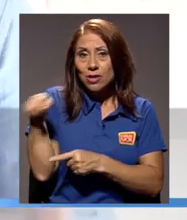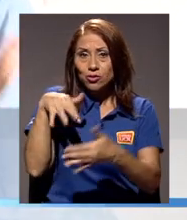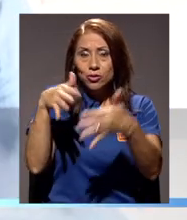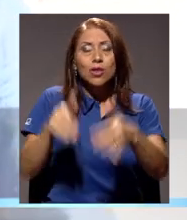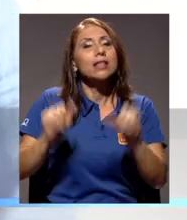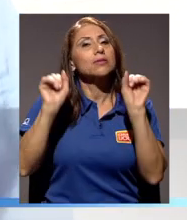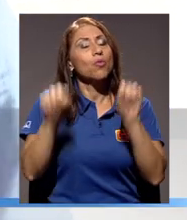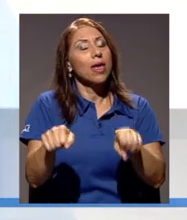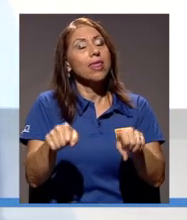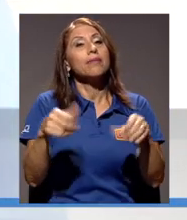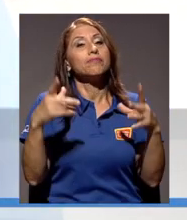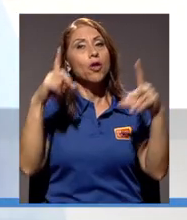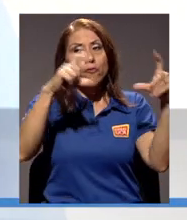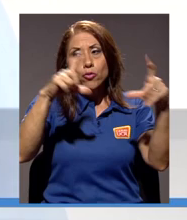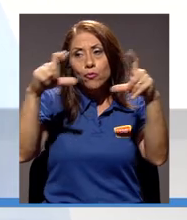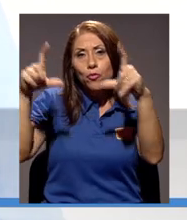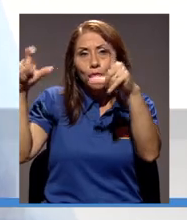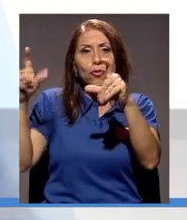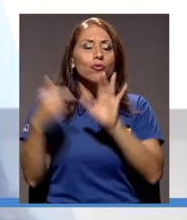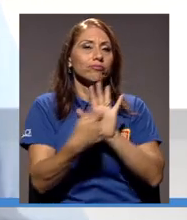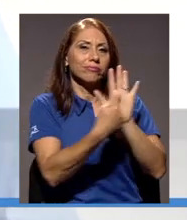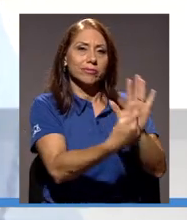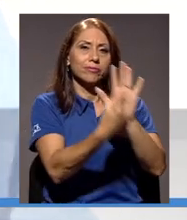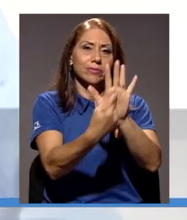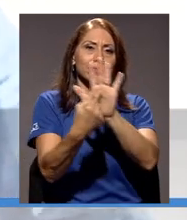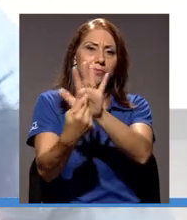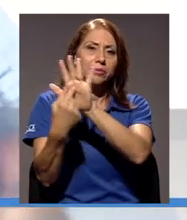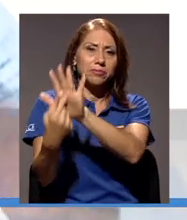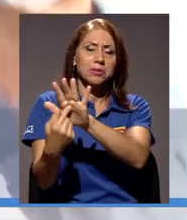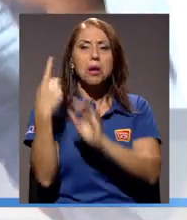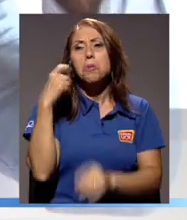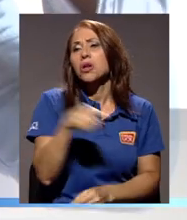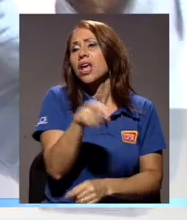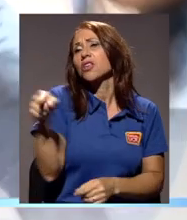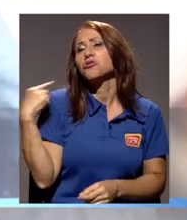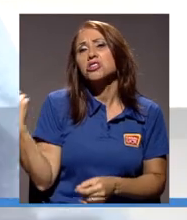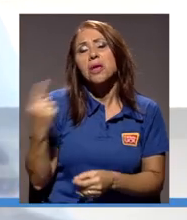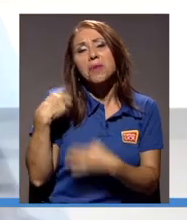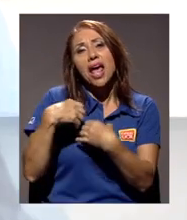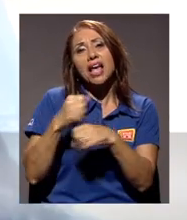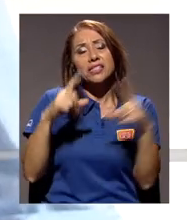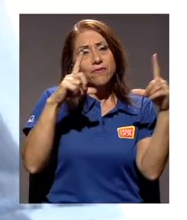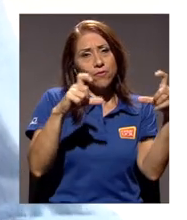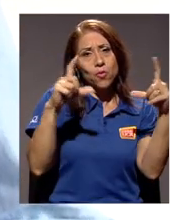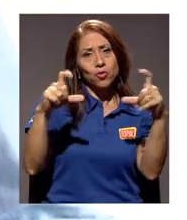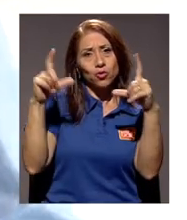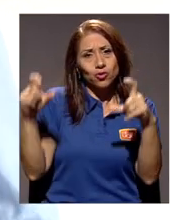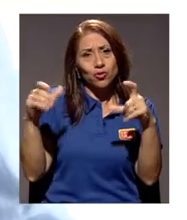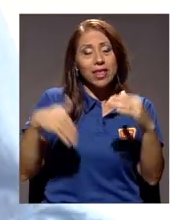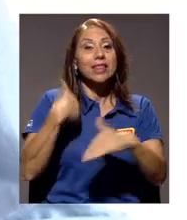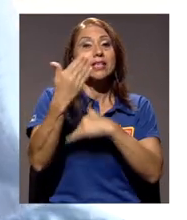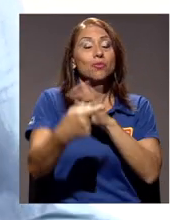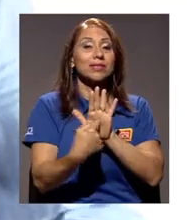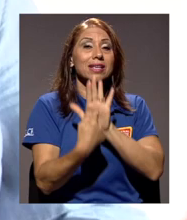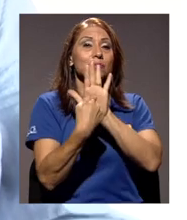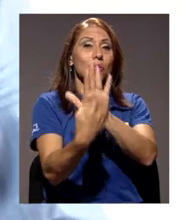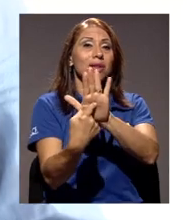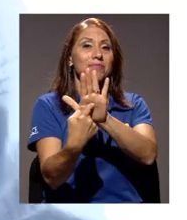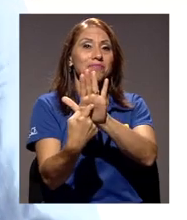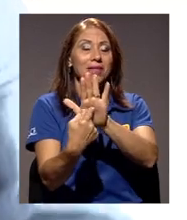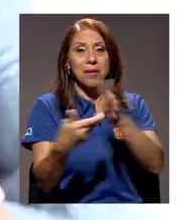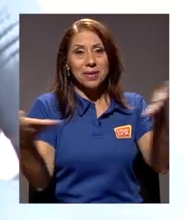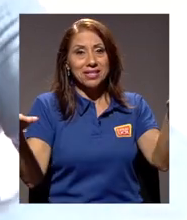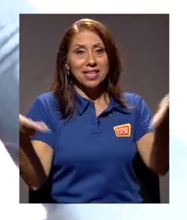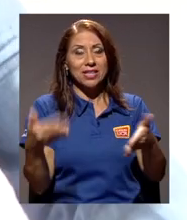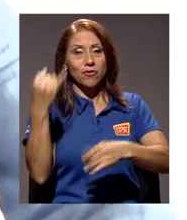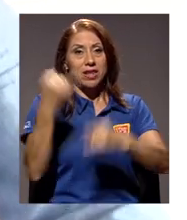sus fotografías, porque por lo general ellos hacen las fotos, las exponen el día de la presentación final y nadie más las